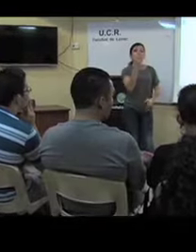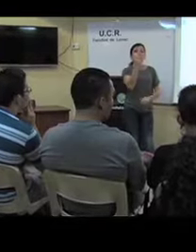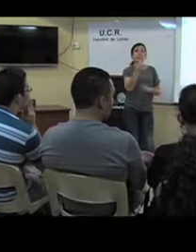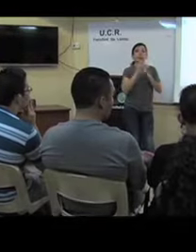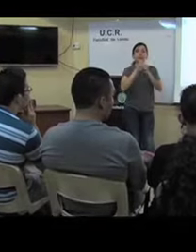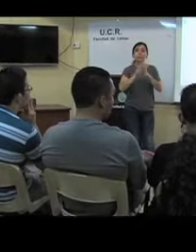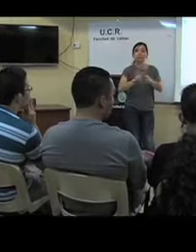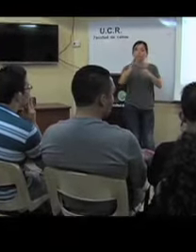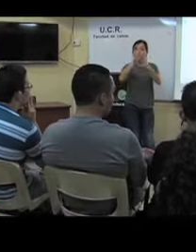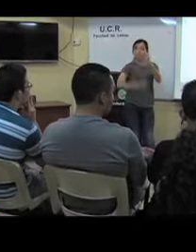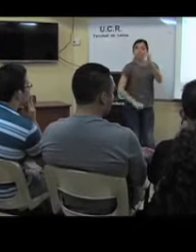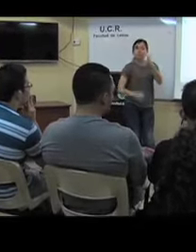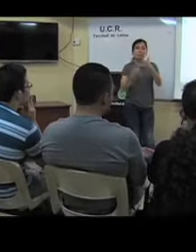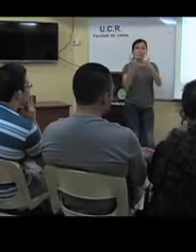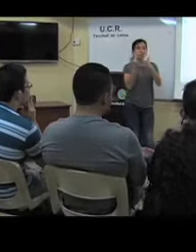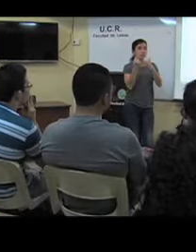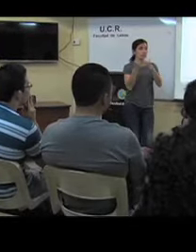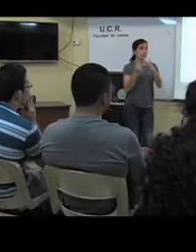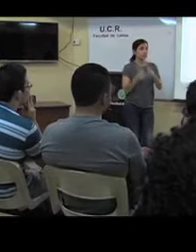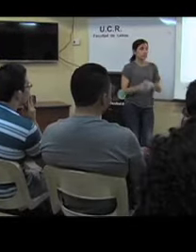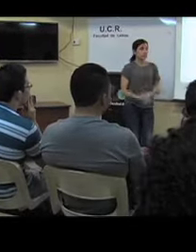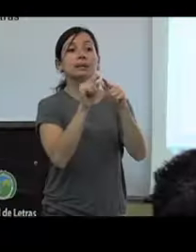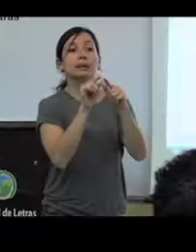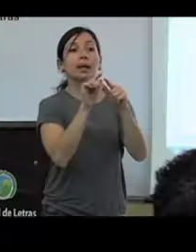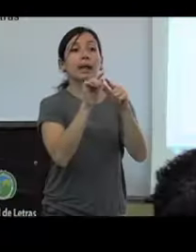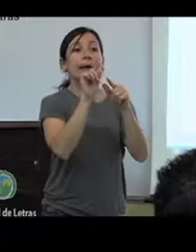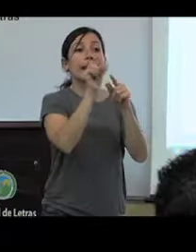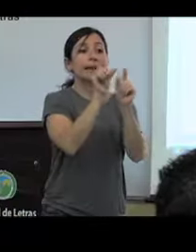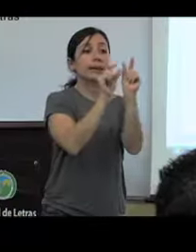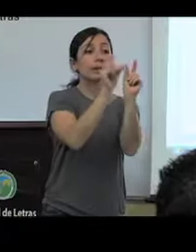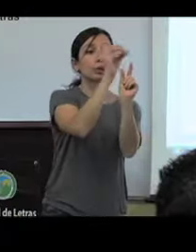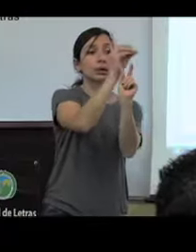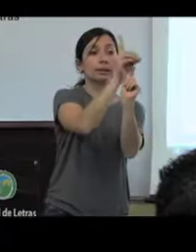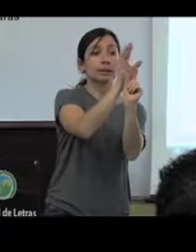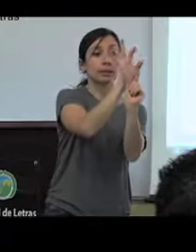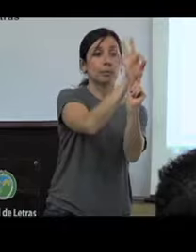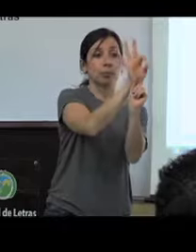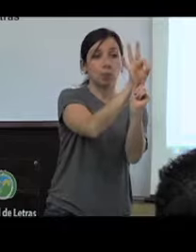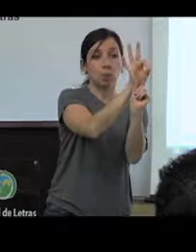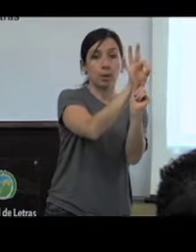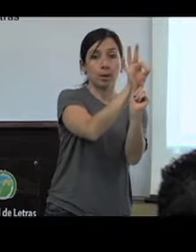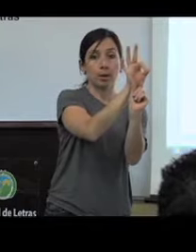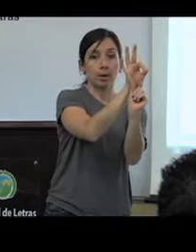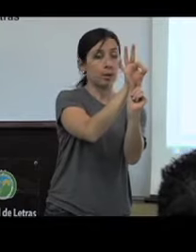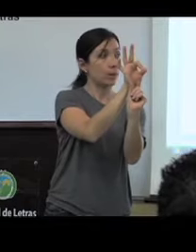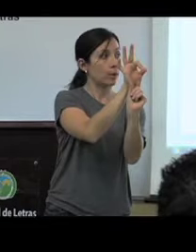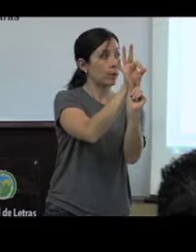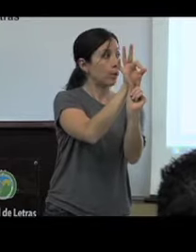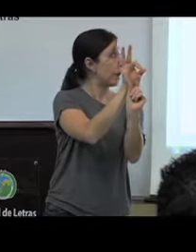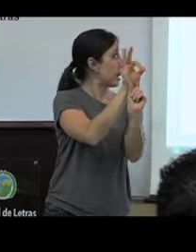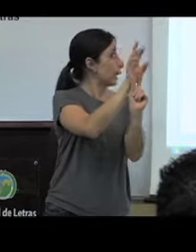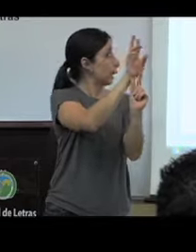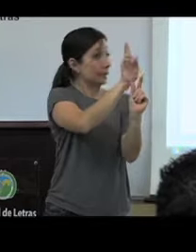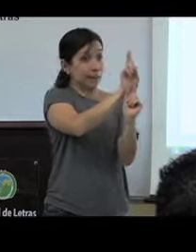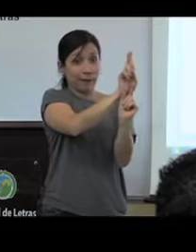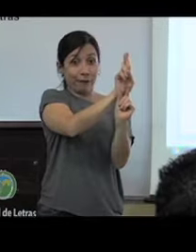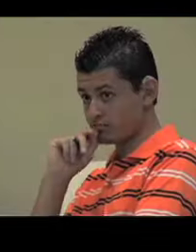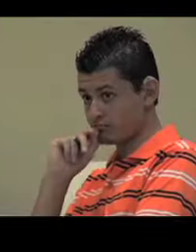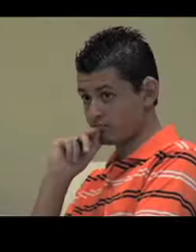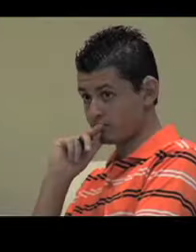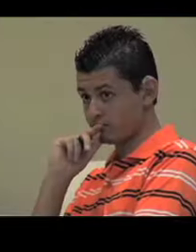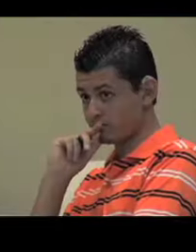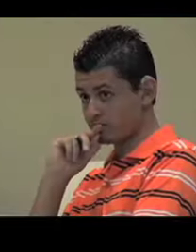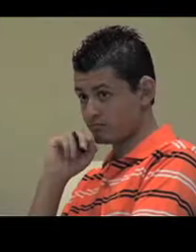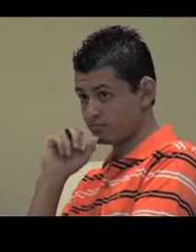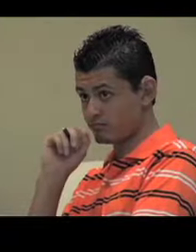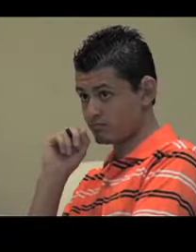en clase, ojalá antes de la clase. En cuanto a los apoyos en el aula, principalmente lo que se brinda es la interpretación en lengua de